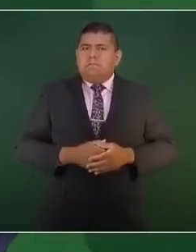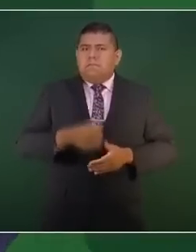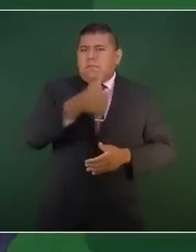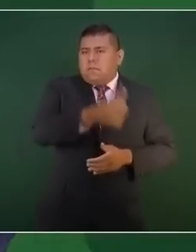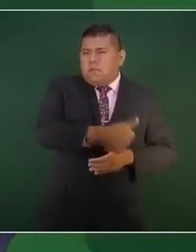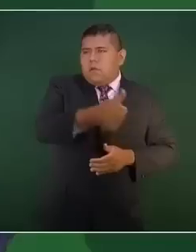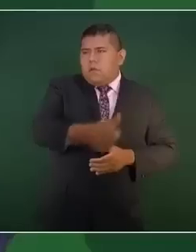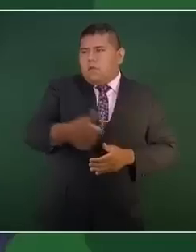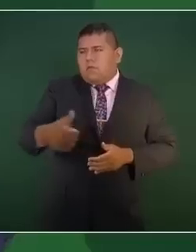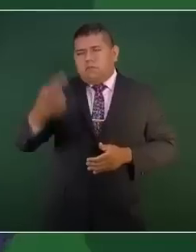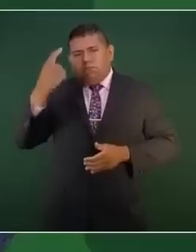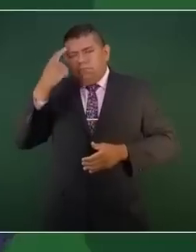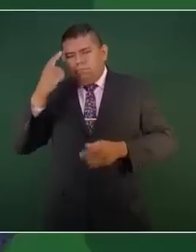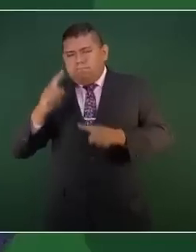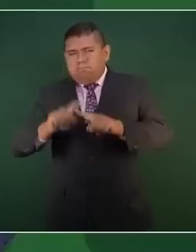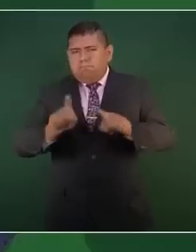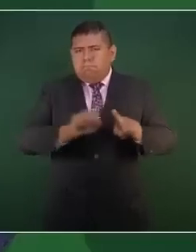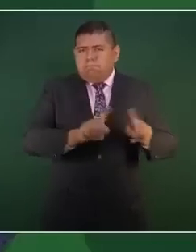Y